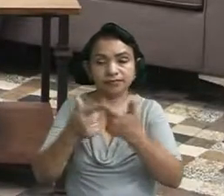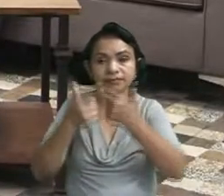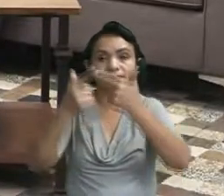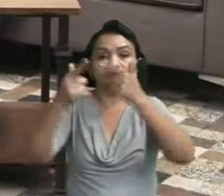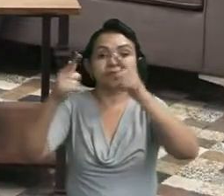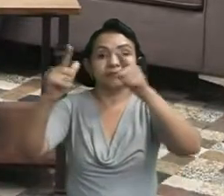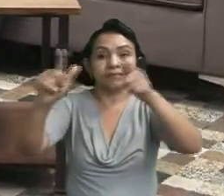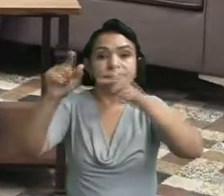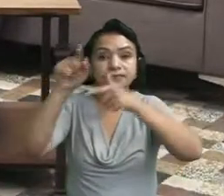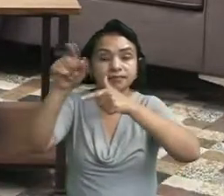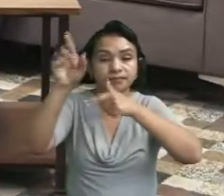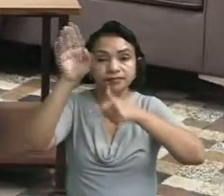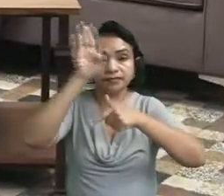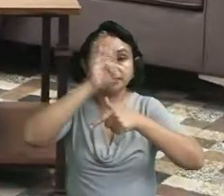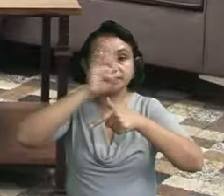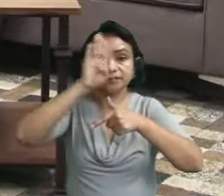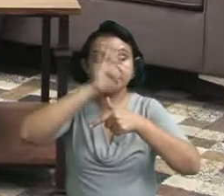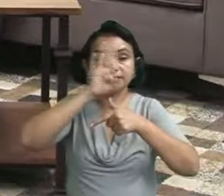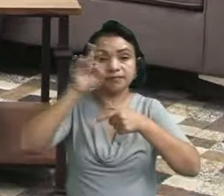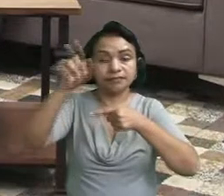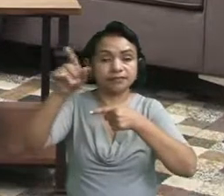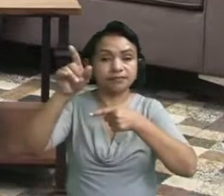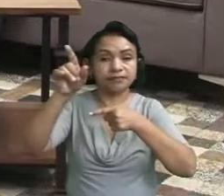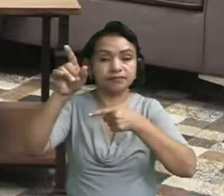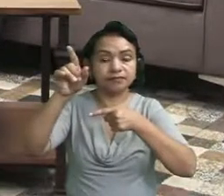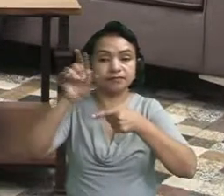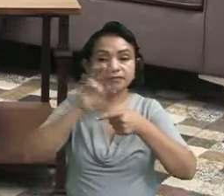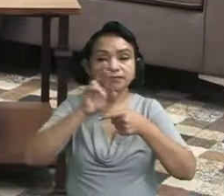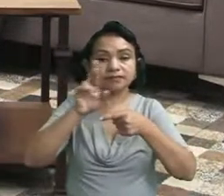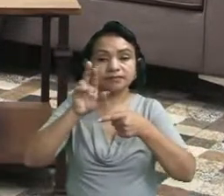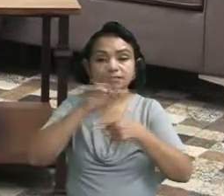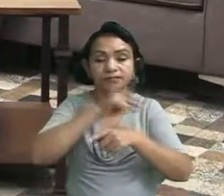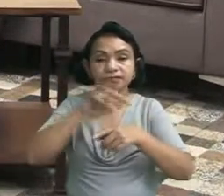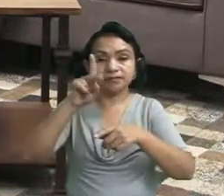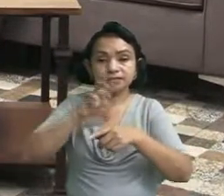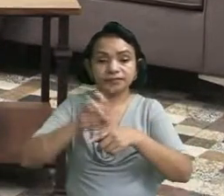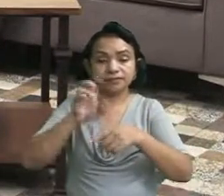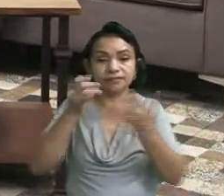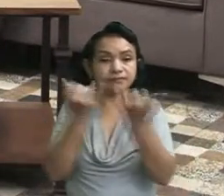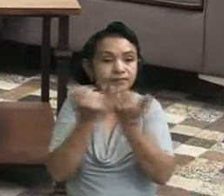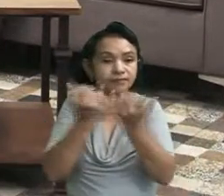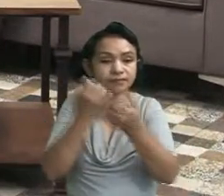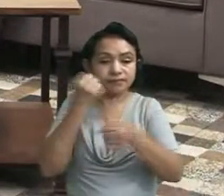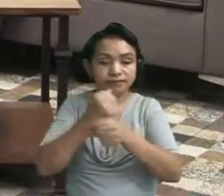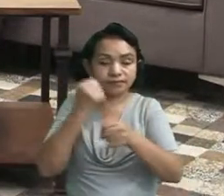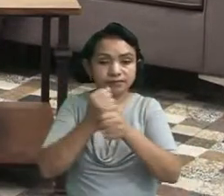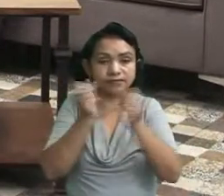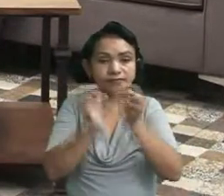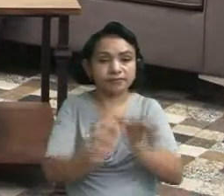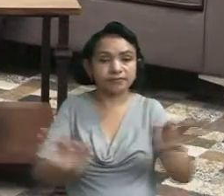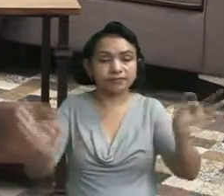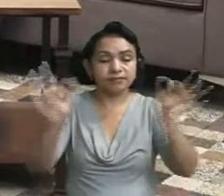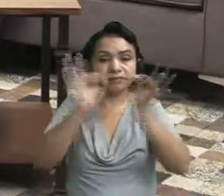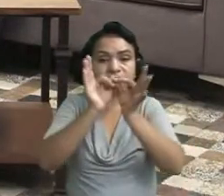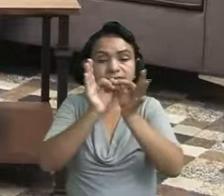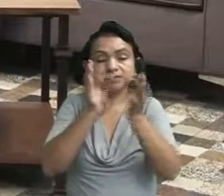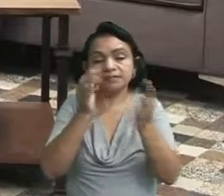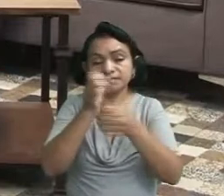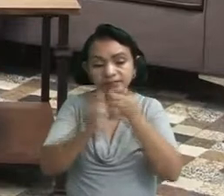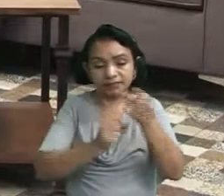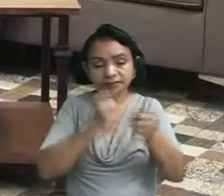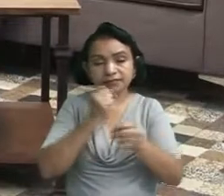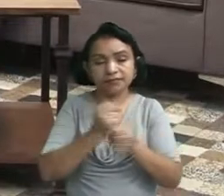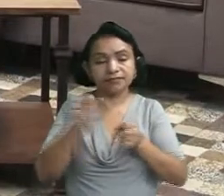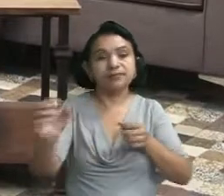el estatuto de autonomía de los habitantes de la costa caribe, y eso fue obra de la revolución. Y ese proceso se ha ido consolidando en estos años,